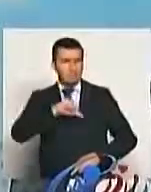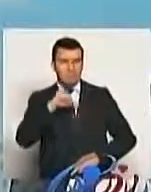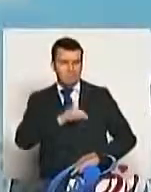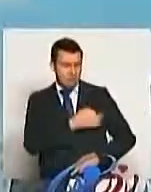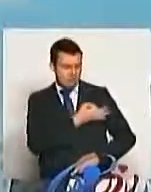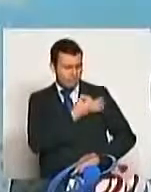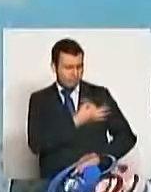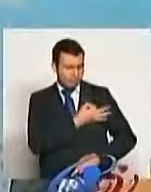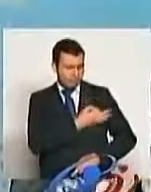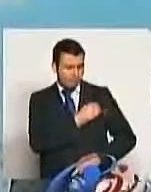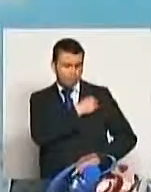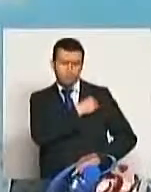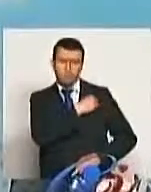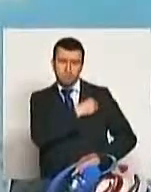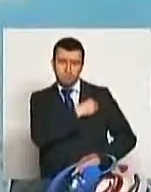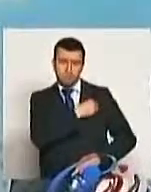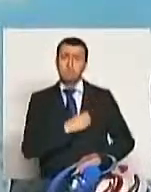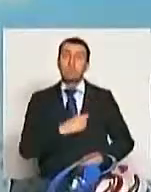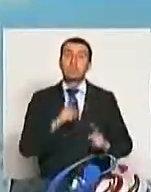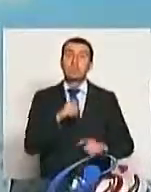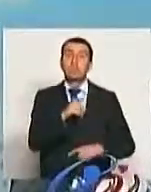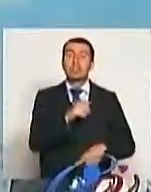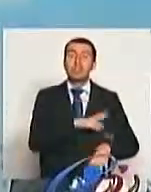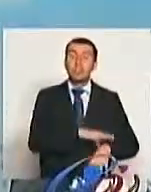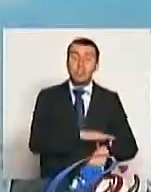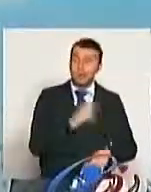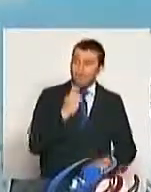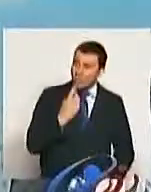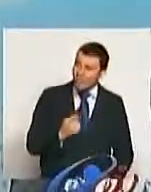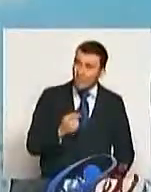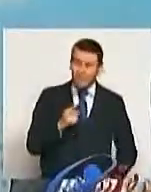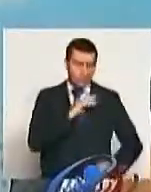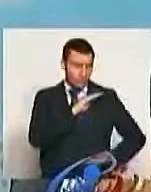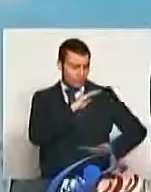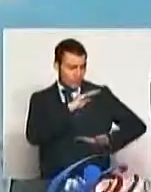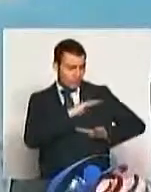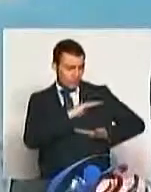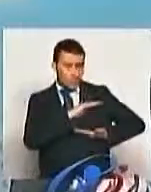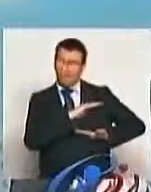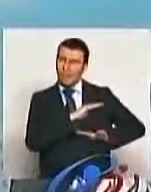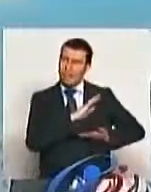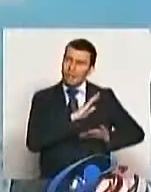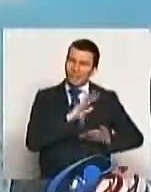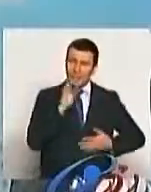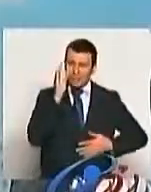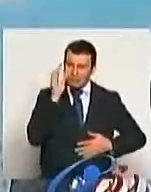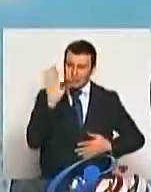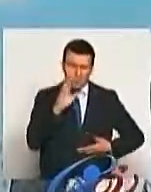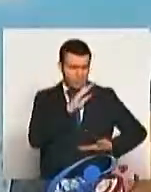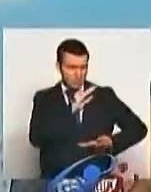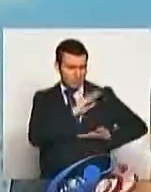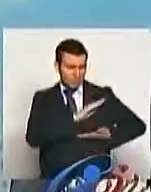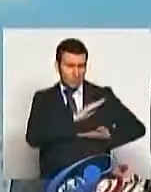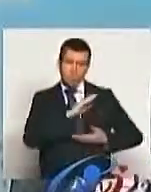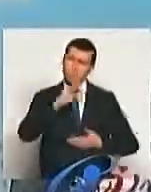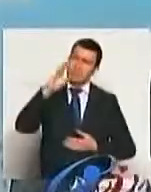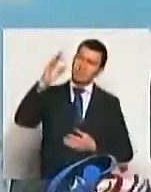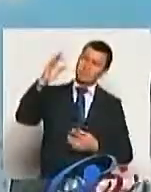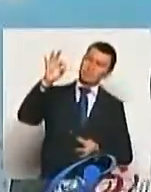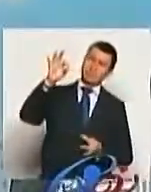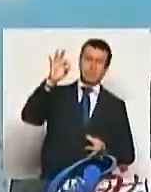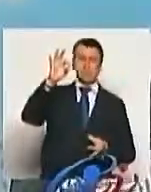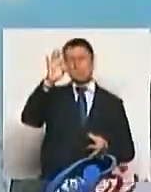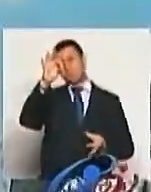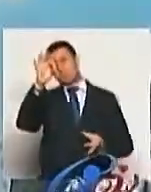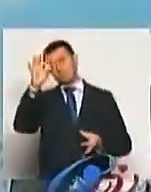y porque el médico, en el momento que lee la mamografía, de pronto se dejó llevar del resultado de la